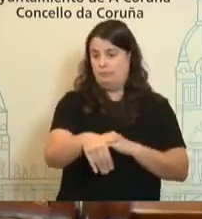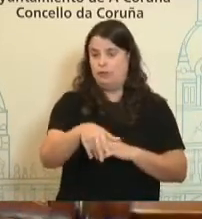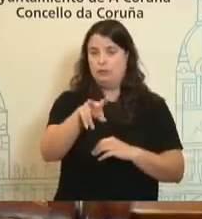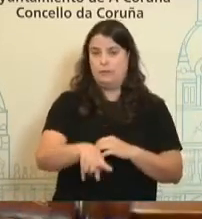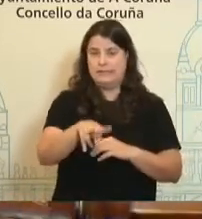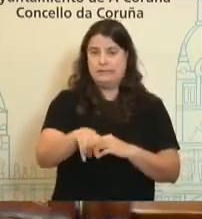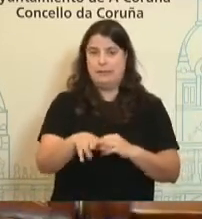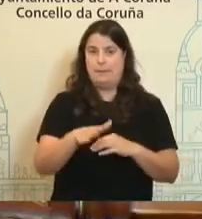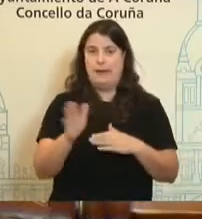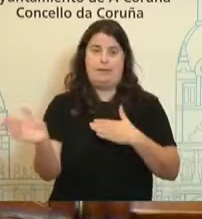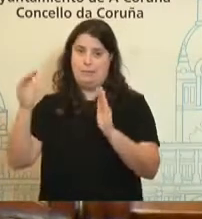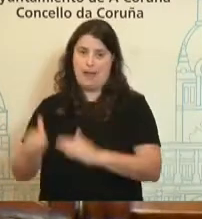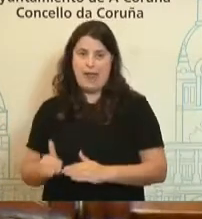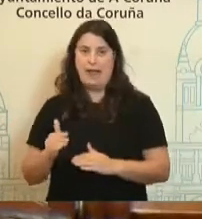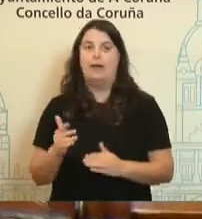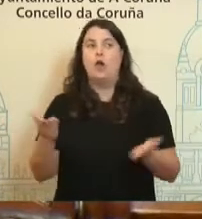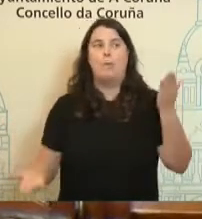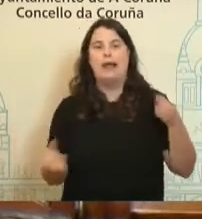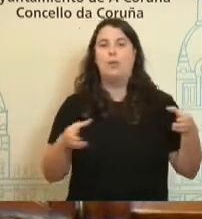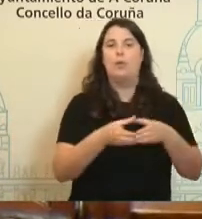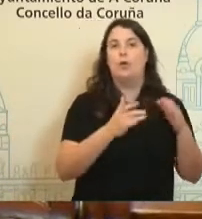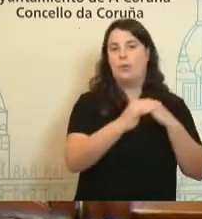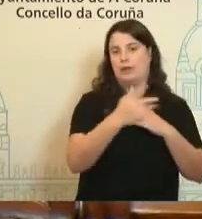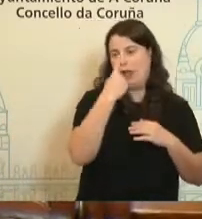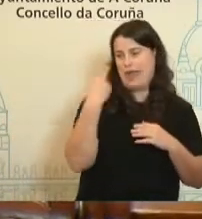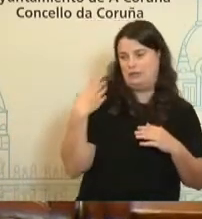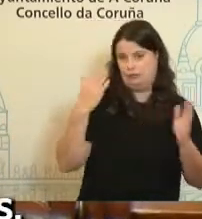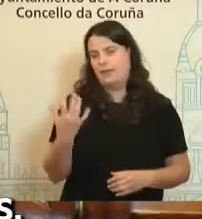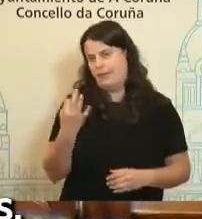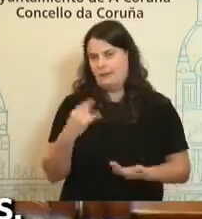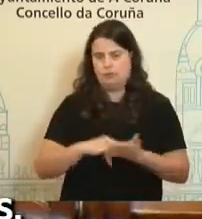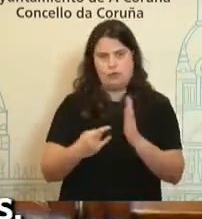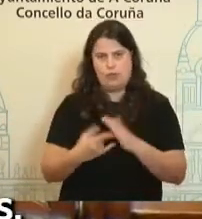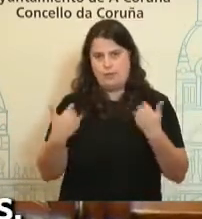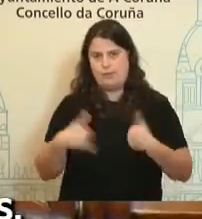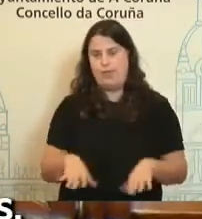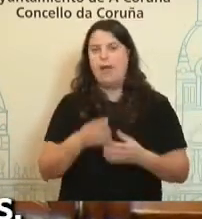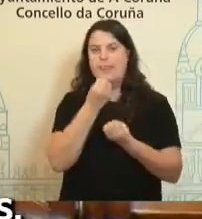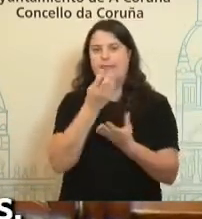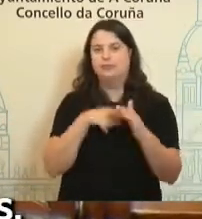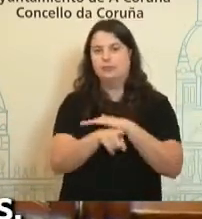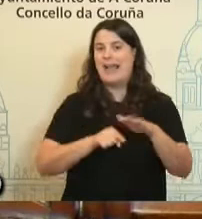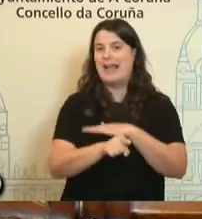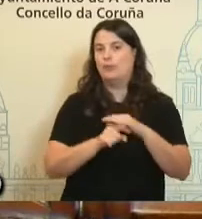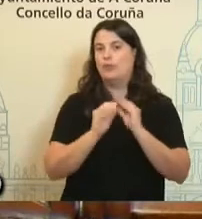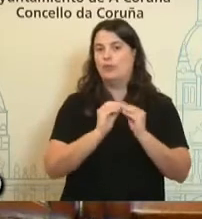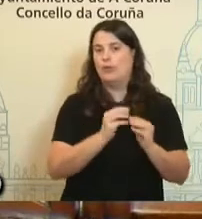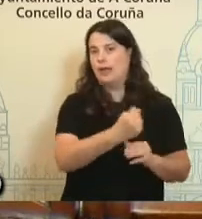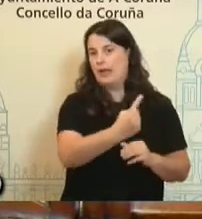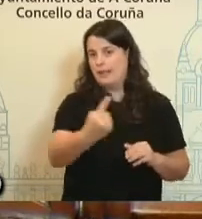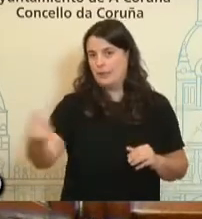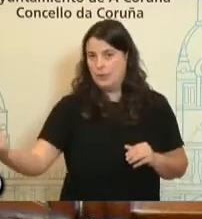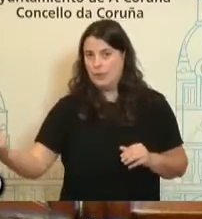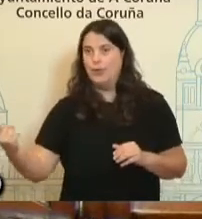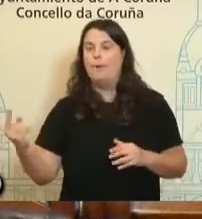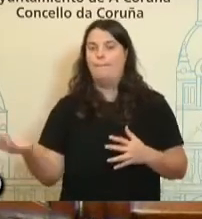para pechar o ano, pero que aínda nos parecen máis preocupantes os datos de execución por concellaría. Case a metade das